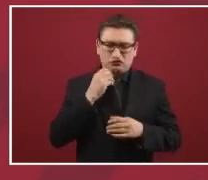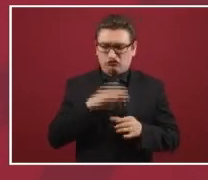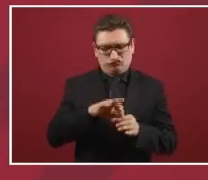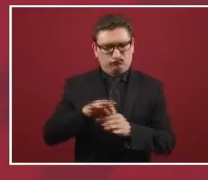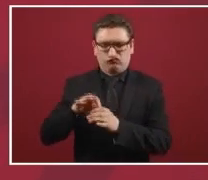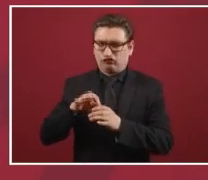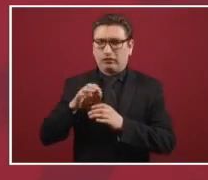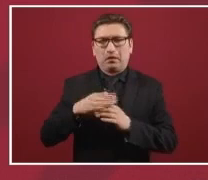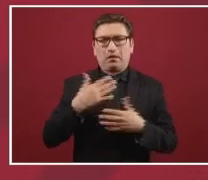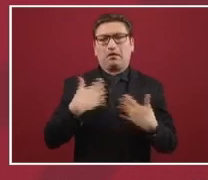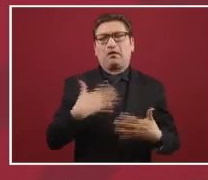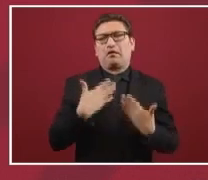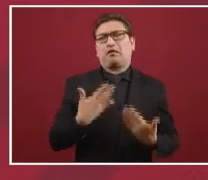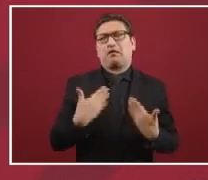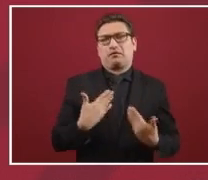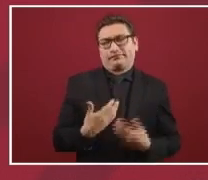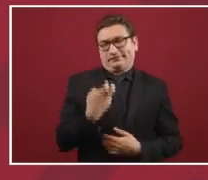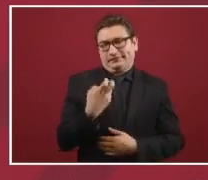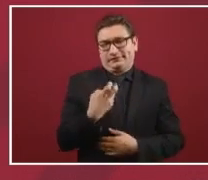Si no